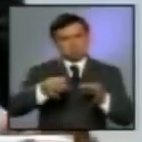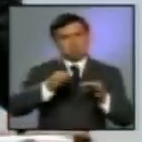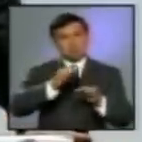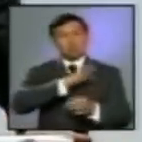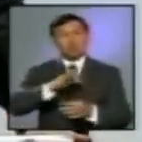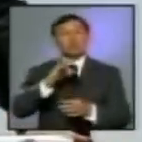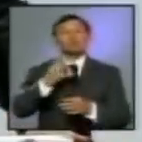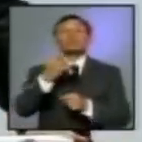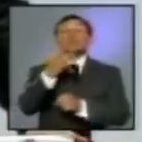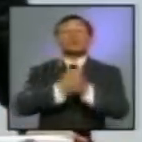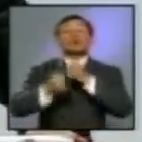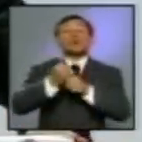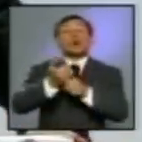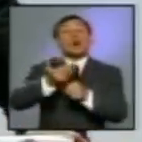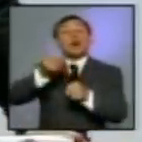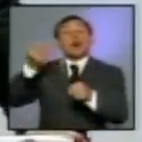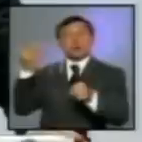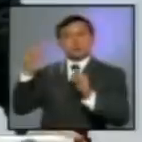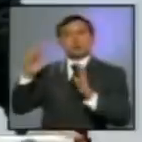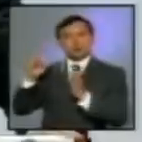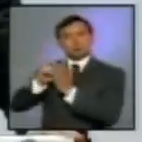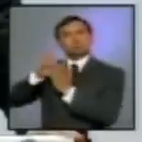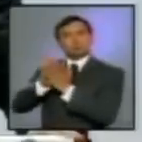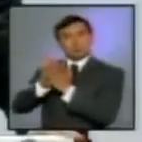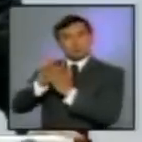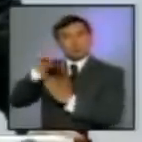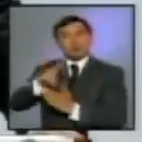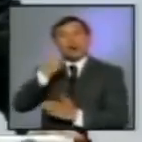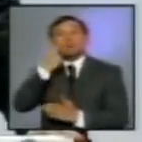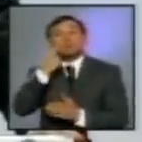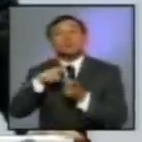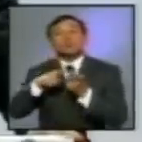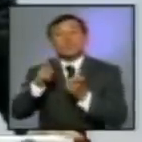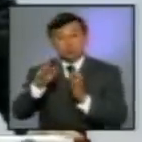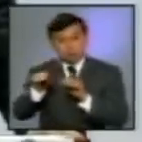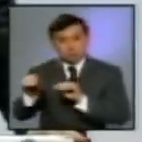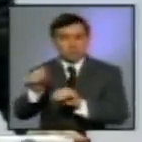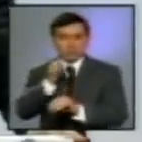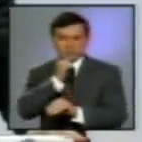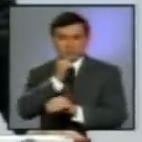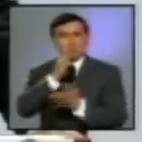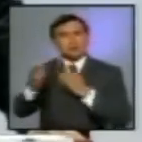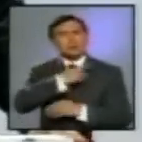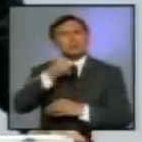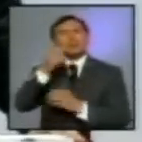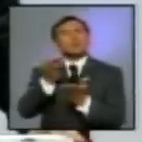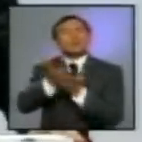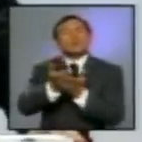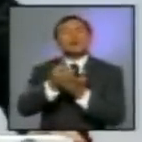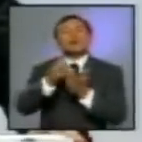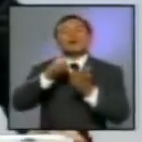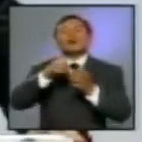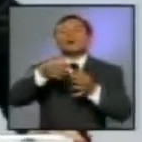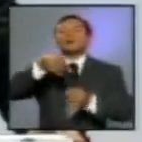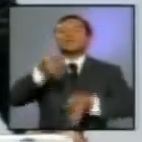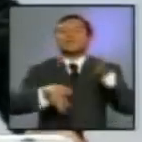país, a 4 años de distancia, no se ha aplicado para aplicar la justicia de manera oral, como ya ocurre hoy en